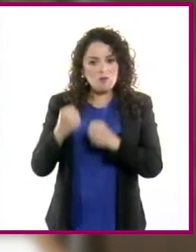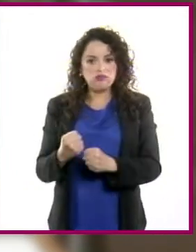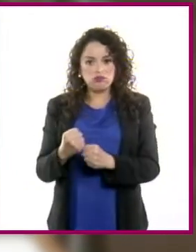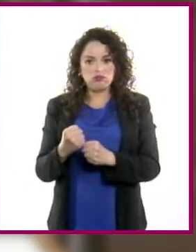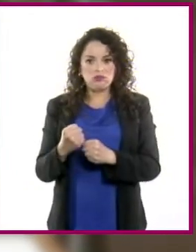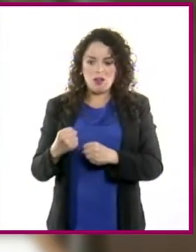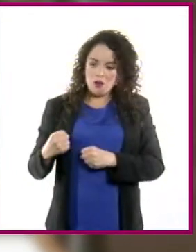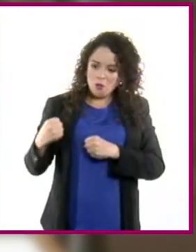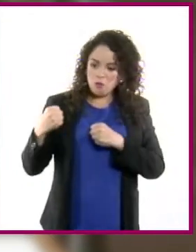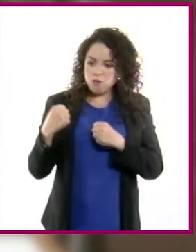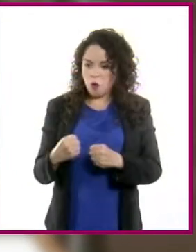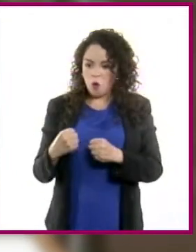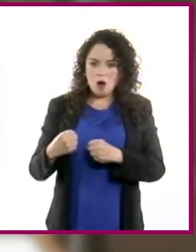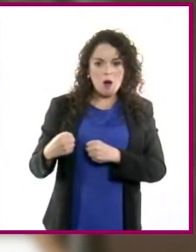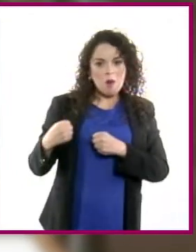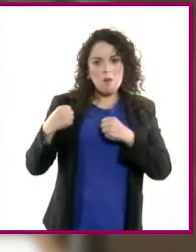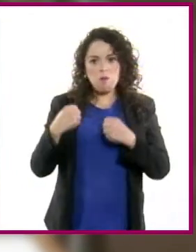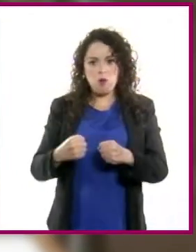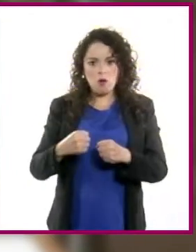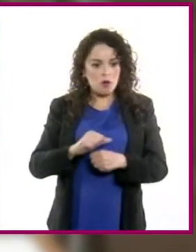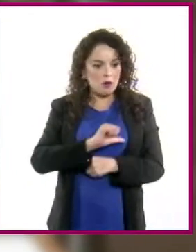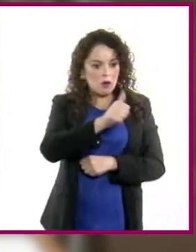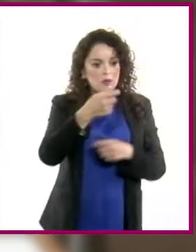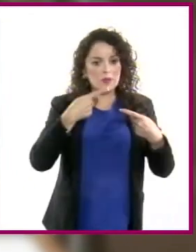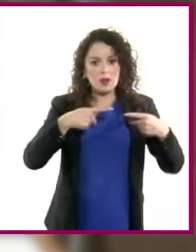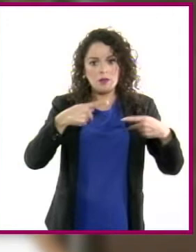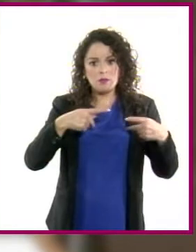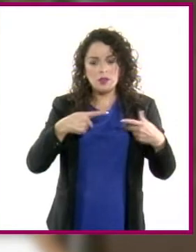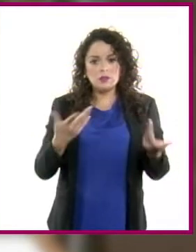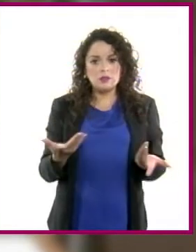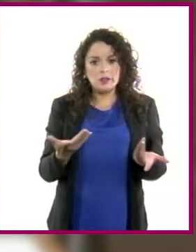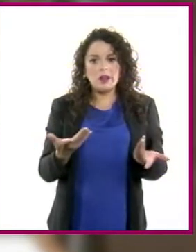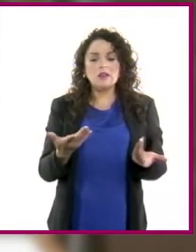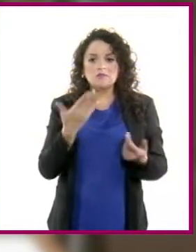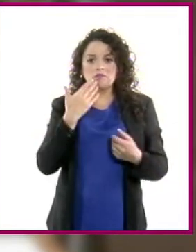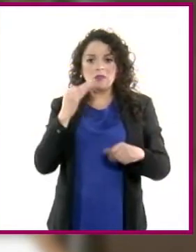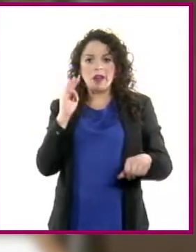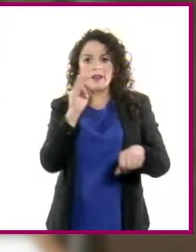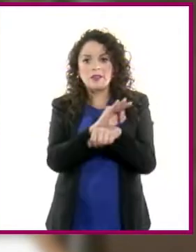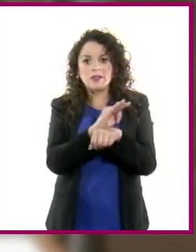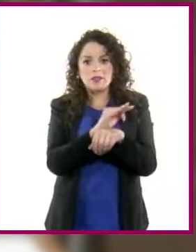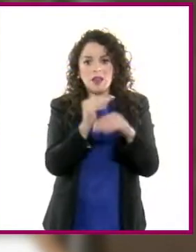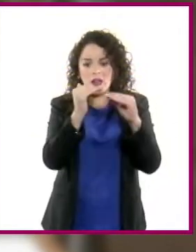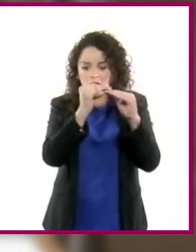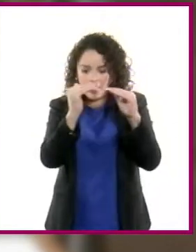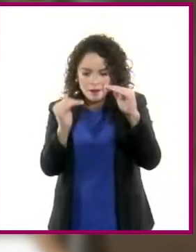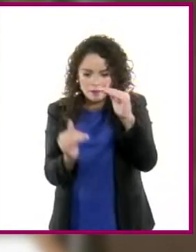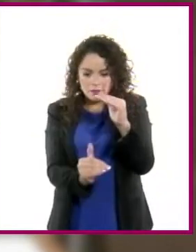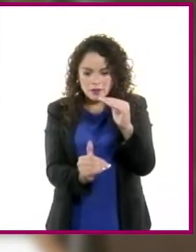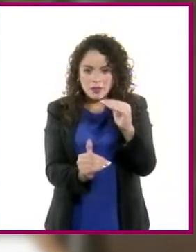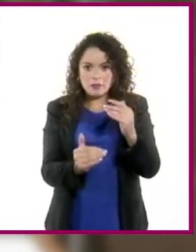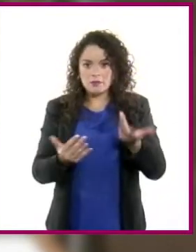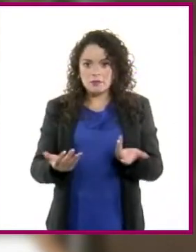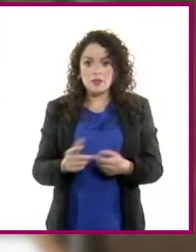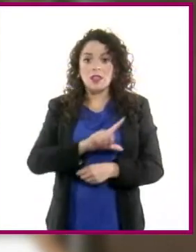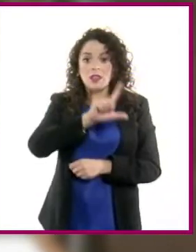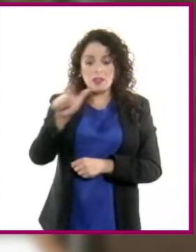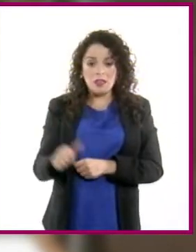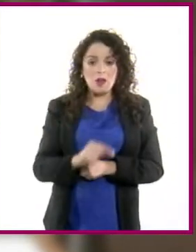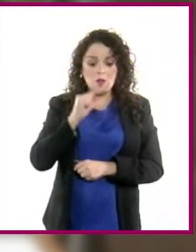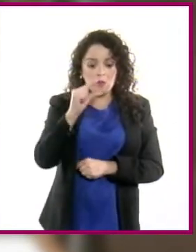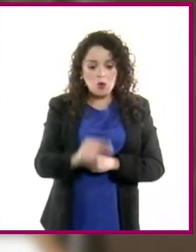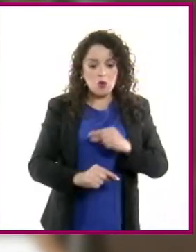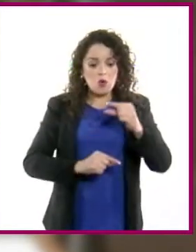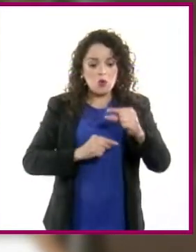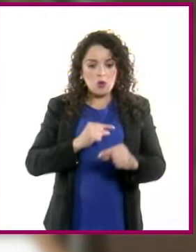violenta sobre todos aquellos que están más abajo en la jerarquía y que se vaya enfermando